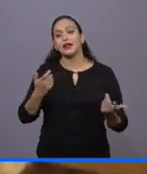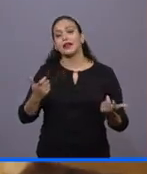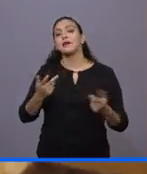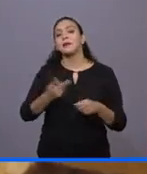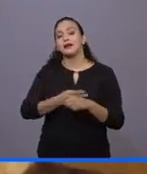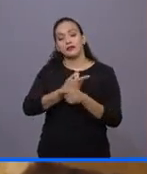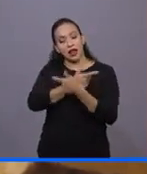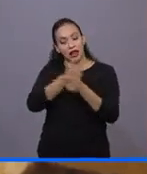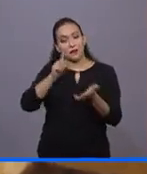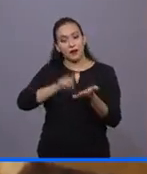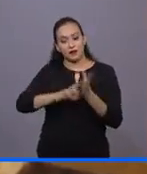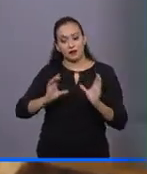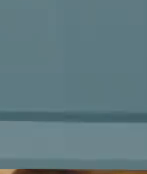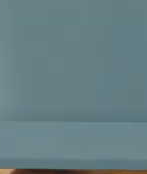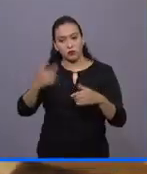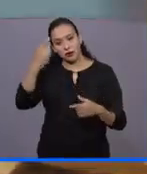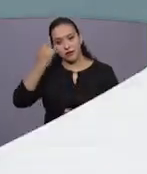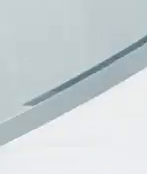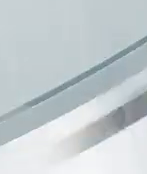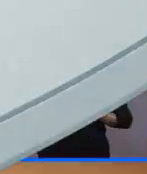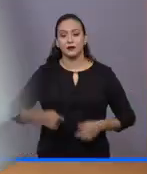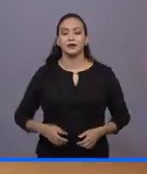hacienda municipal.